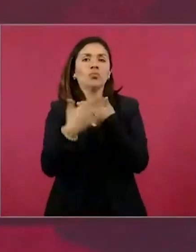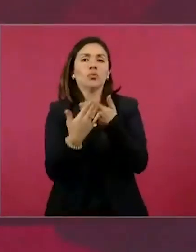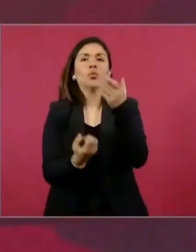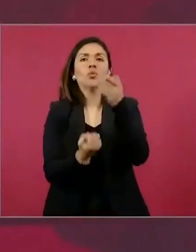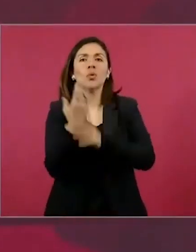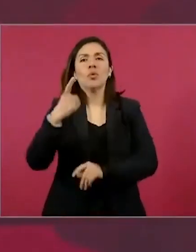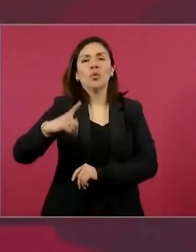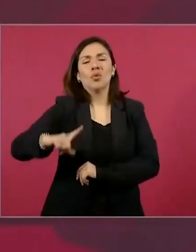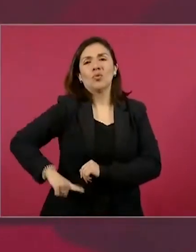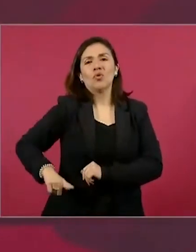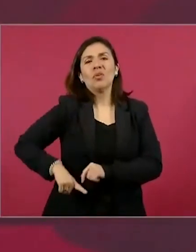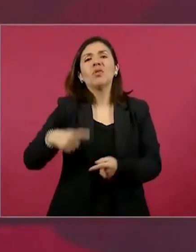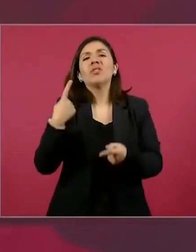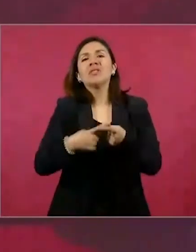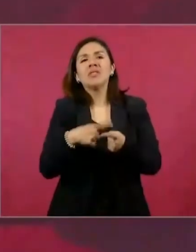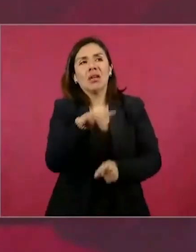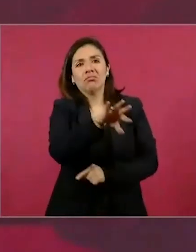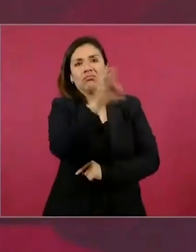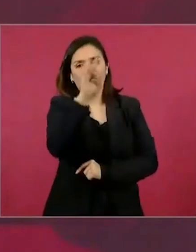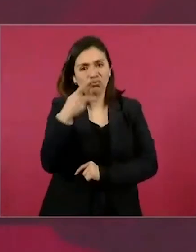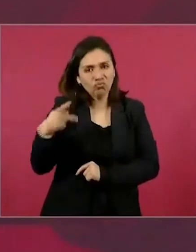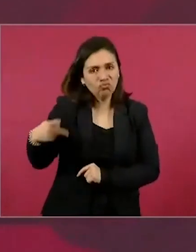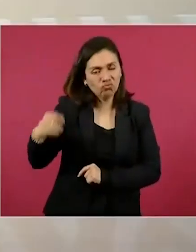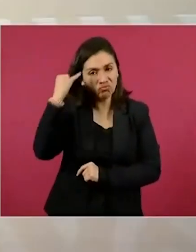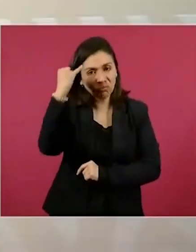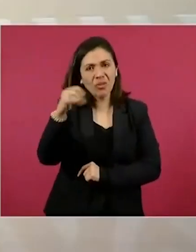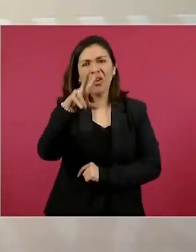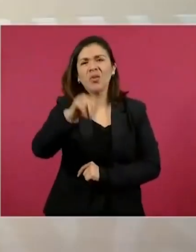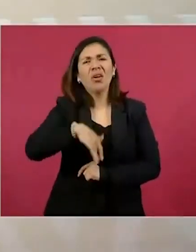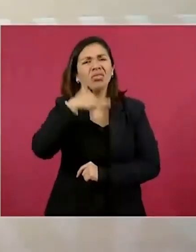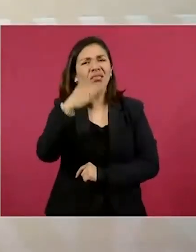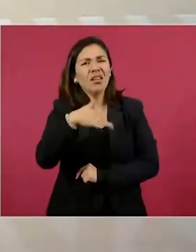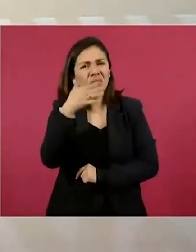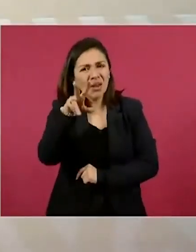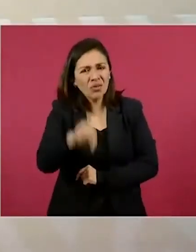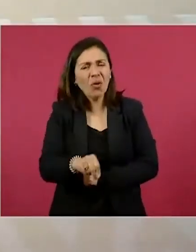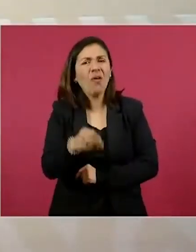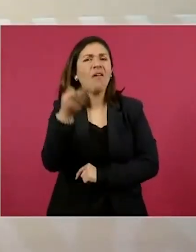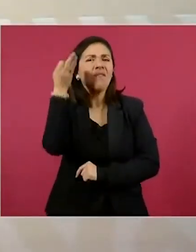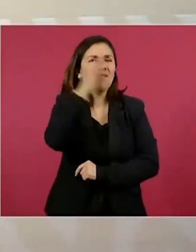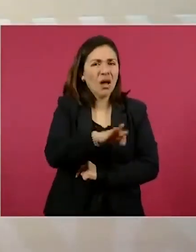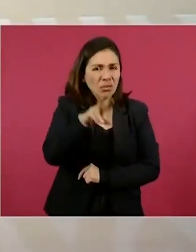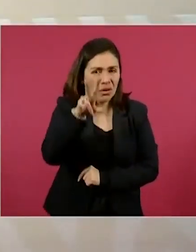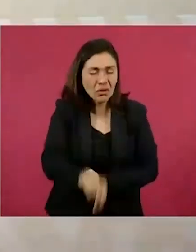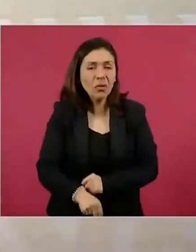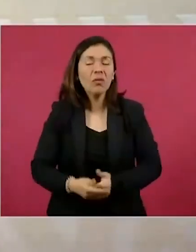que no haya trampas, que no haya fraude.